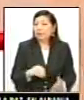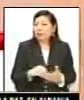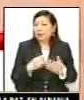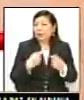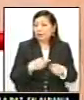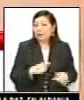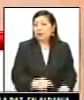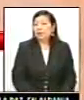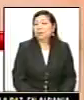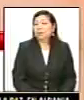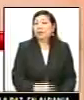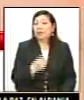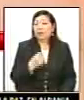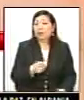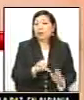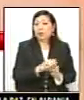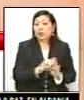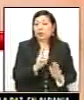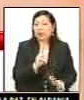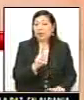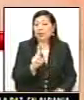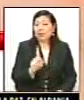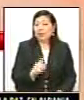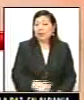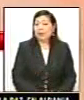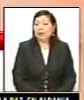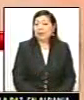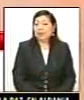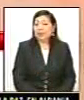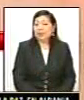informe de calificación de la denuncia constitucional número 31.